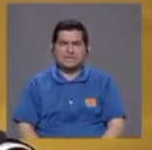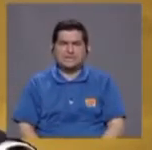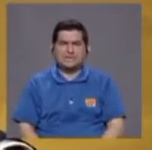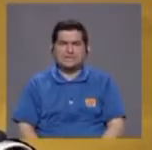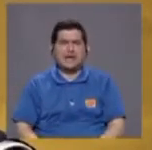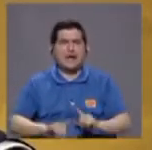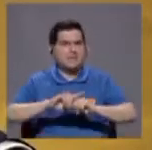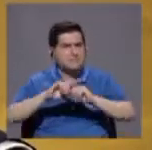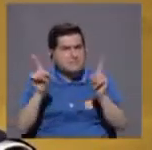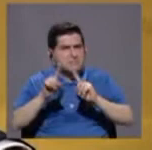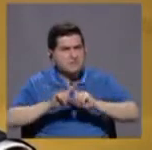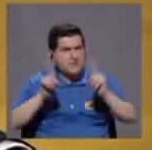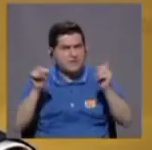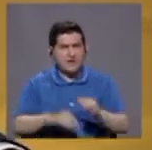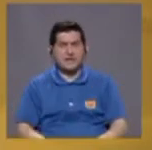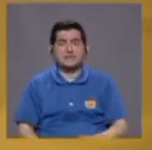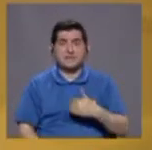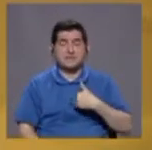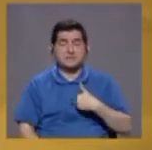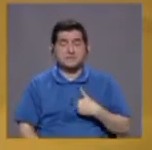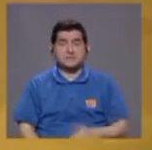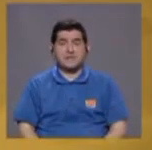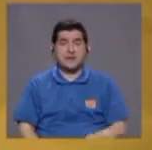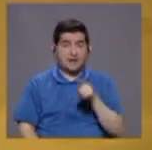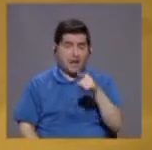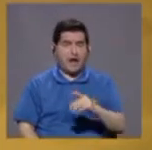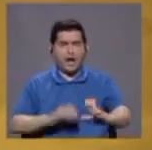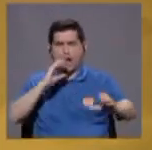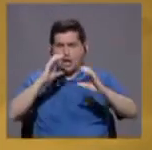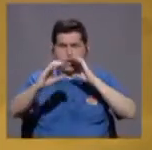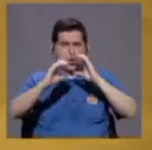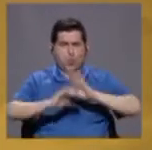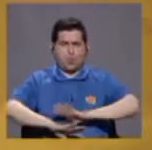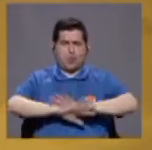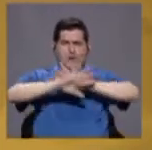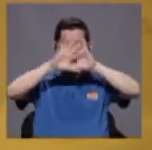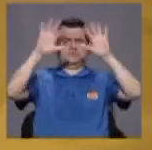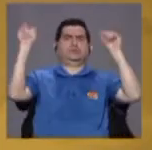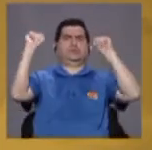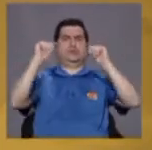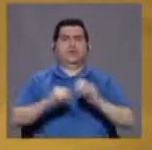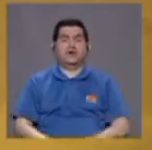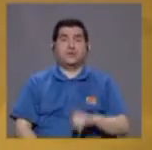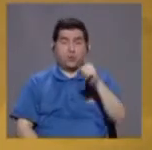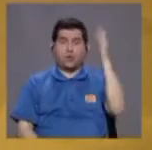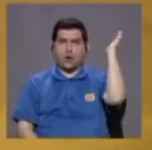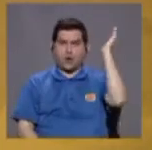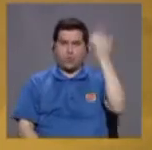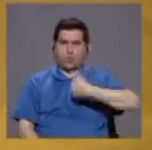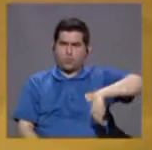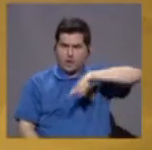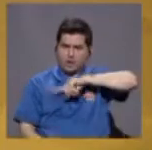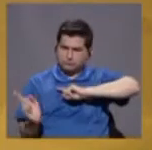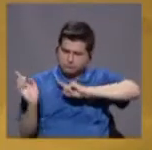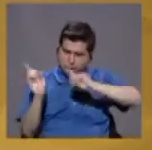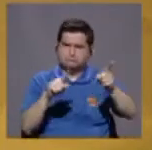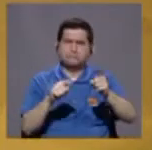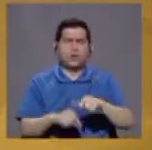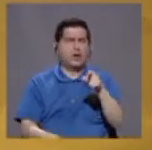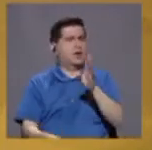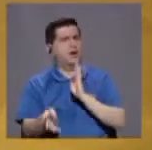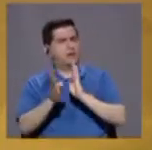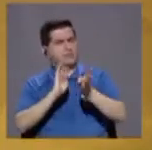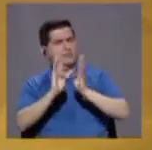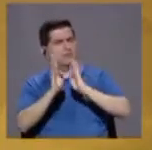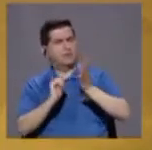muy diferentes. Tenía una claridad de comunicar cosas. Recuerdo que a una conferencia a la que fuimos estaba